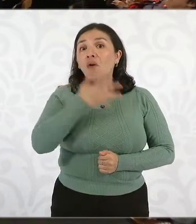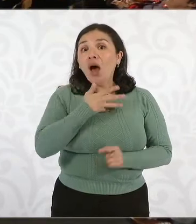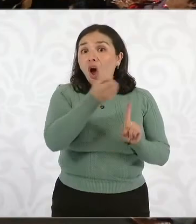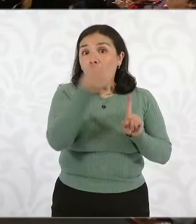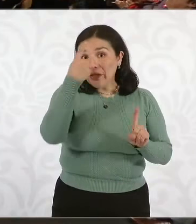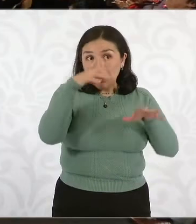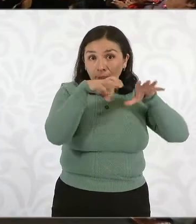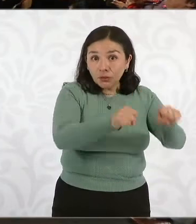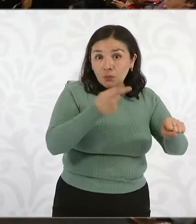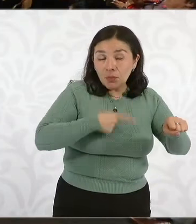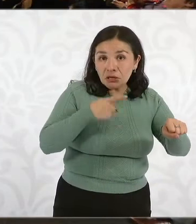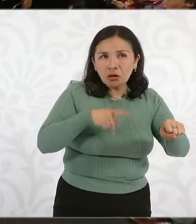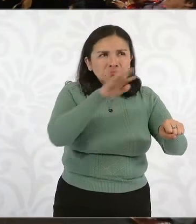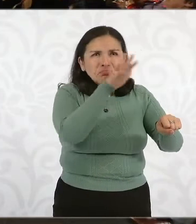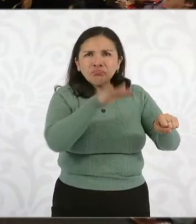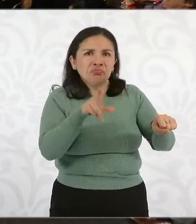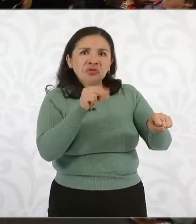aprehensión.